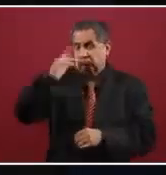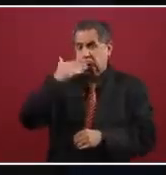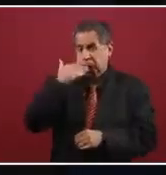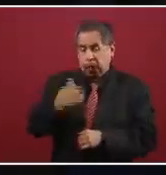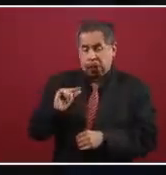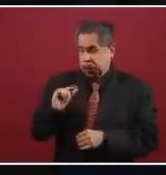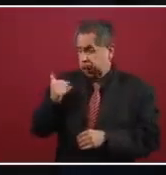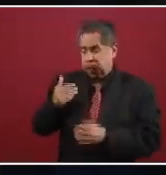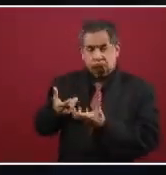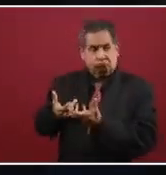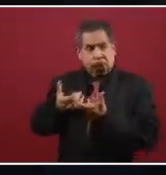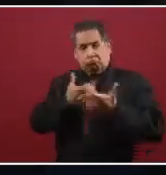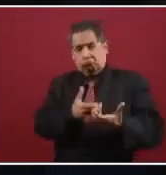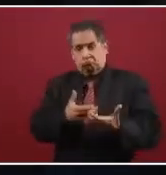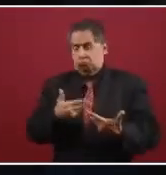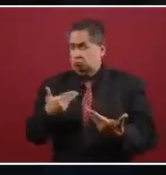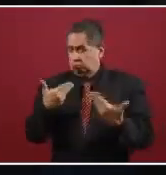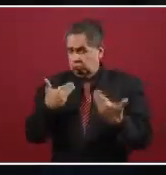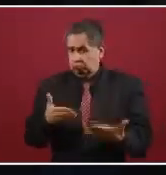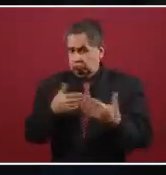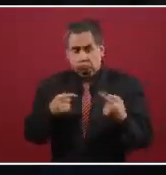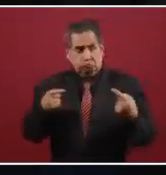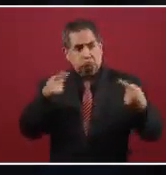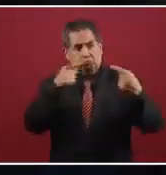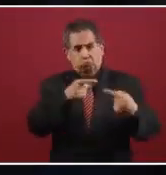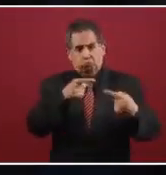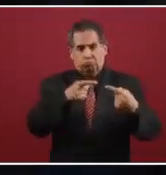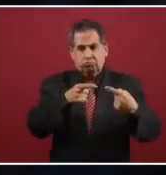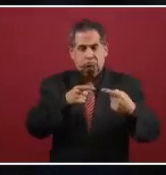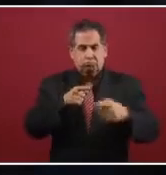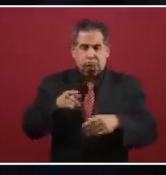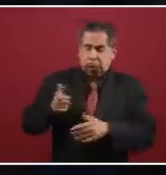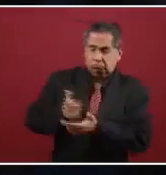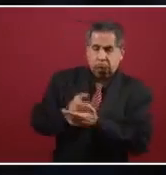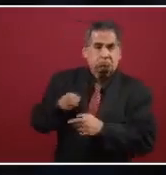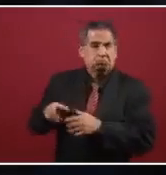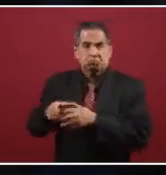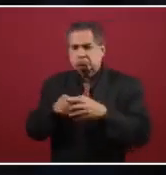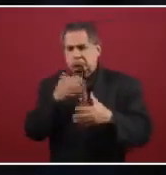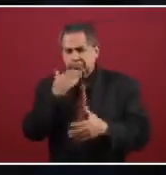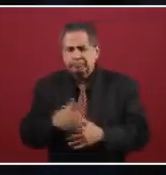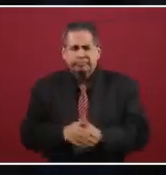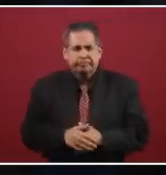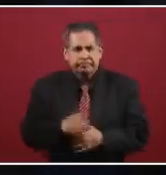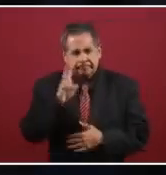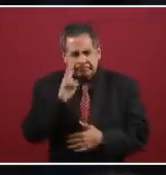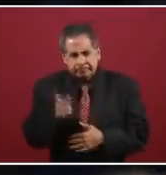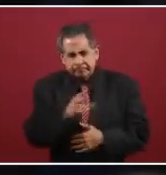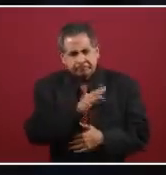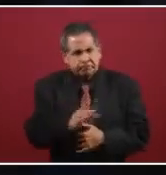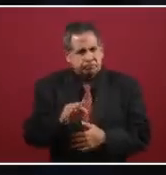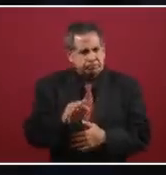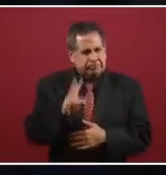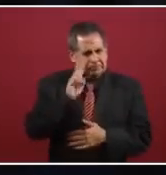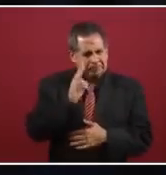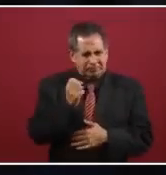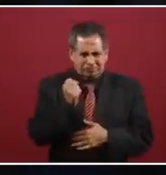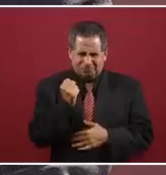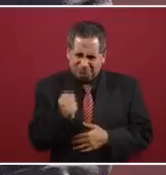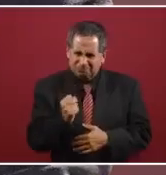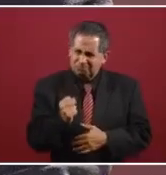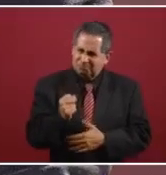hizo en la reciente pugna cuando la amenaza de los aranceles. ¿Es posible ser más firme,